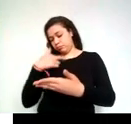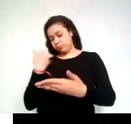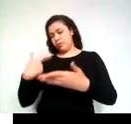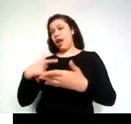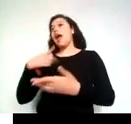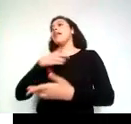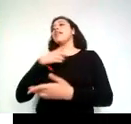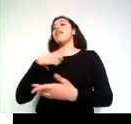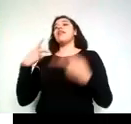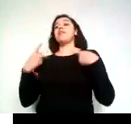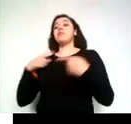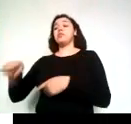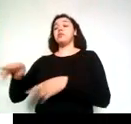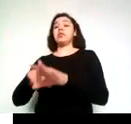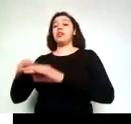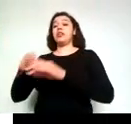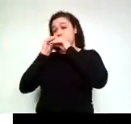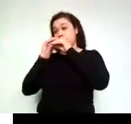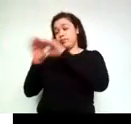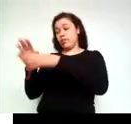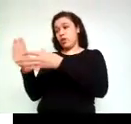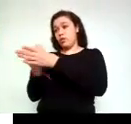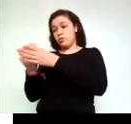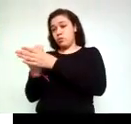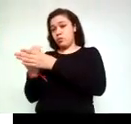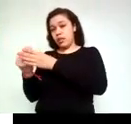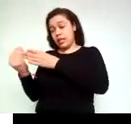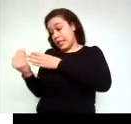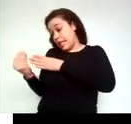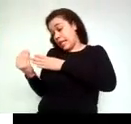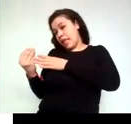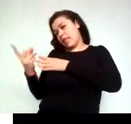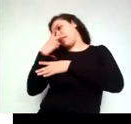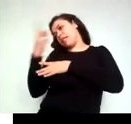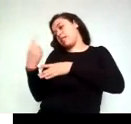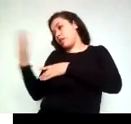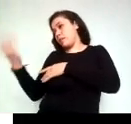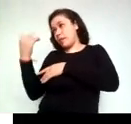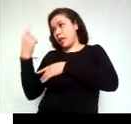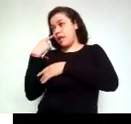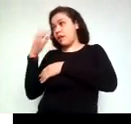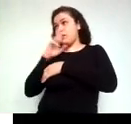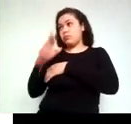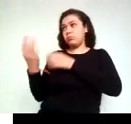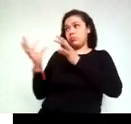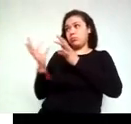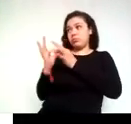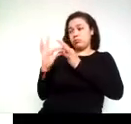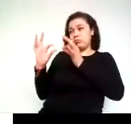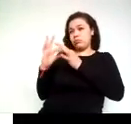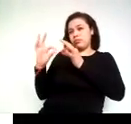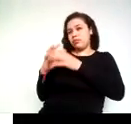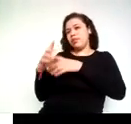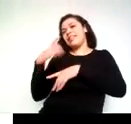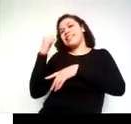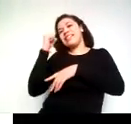colaboradores de manera confidencial. Es muy, muy importante que tengamos en cuenta la confidencialidad, que